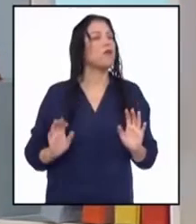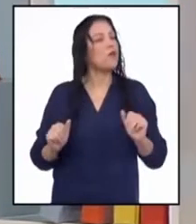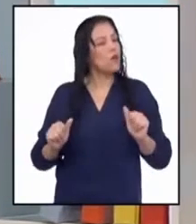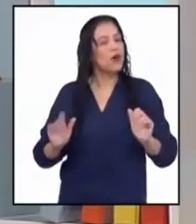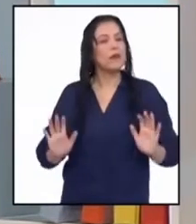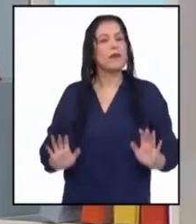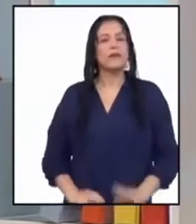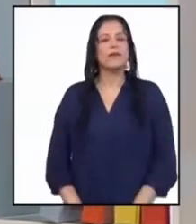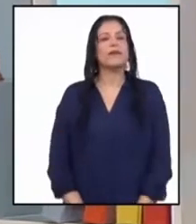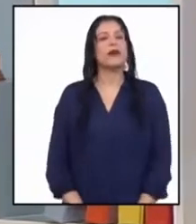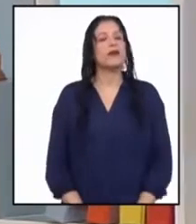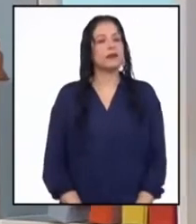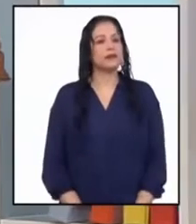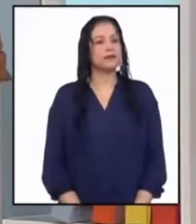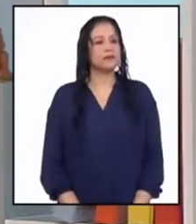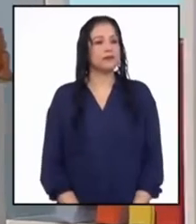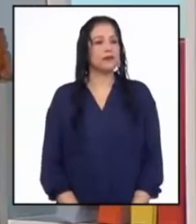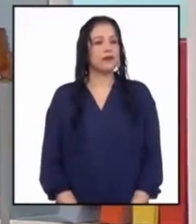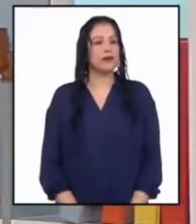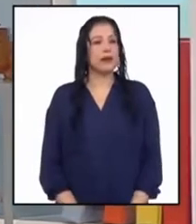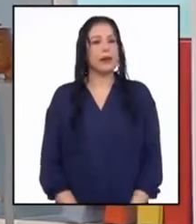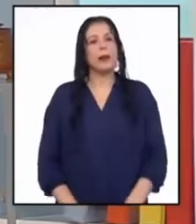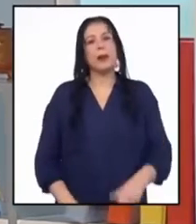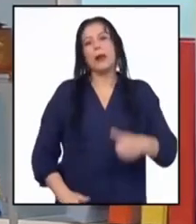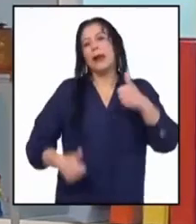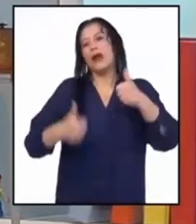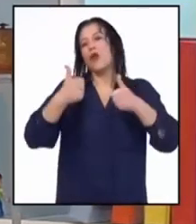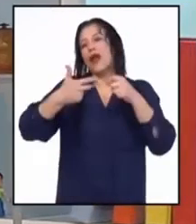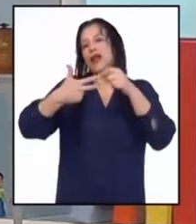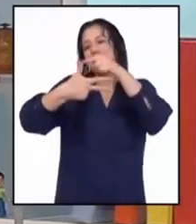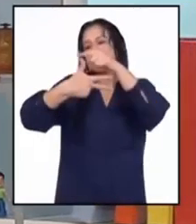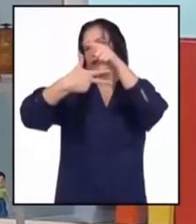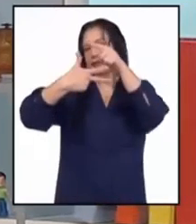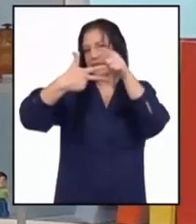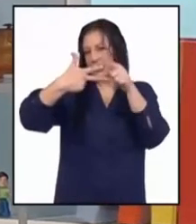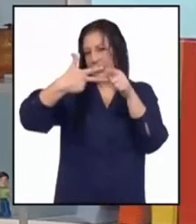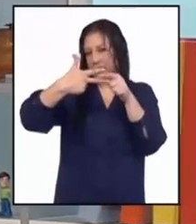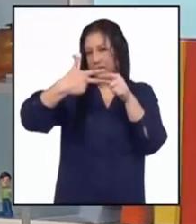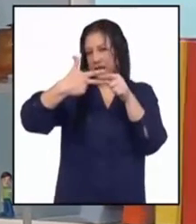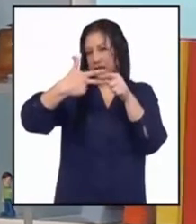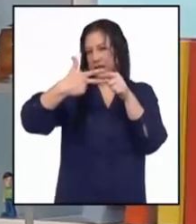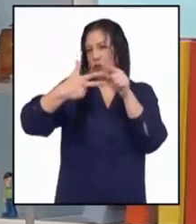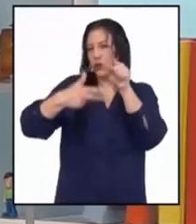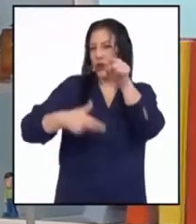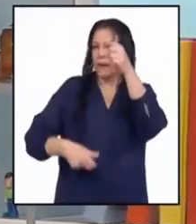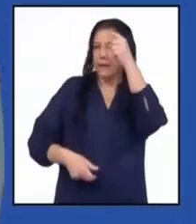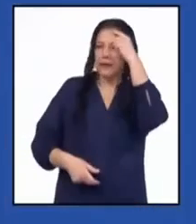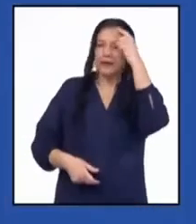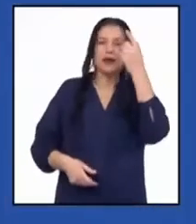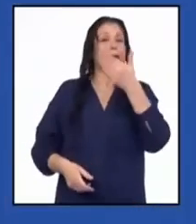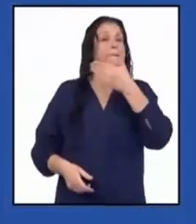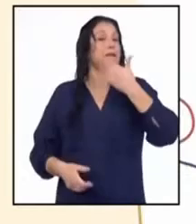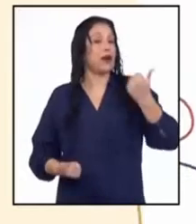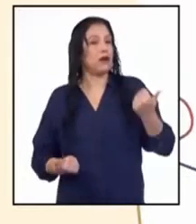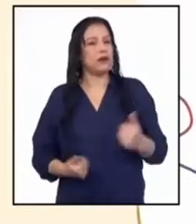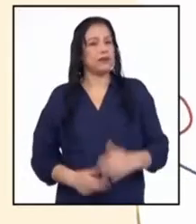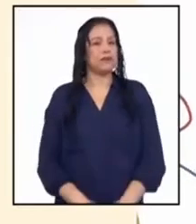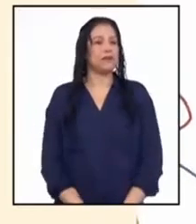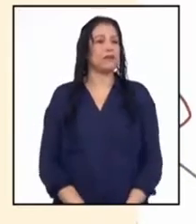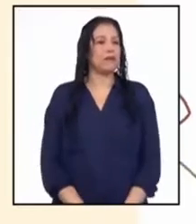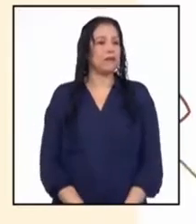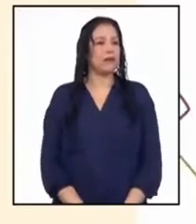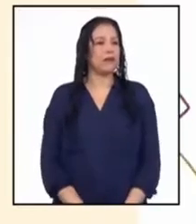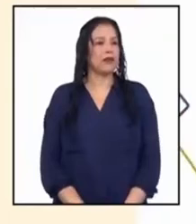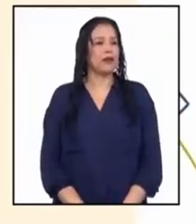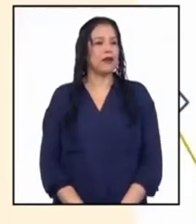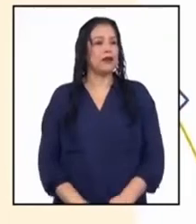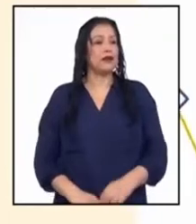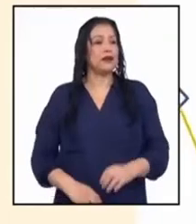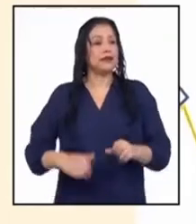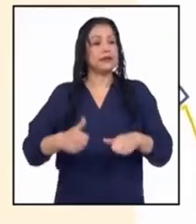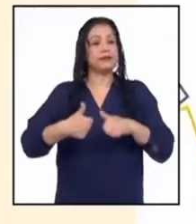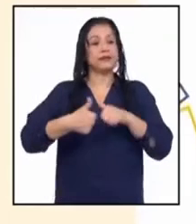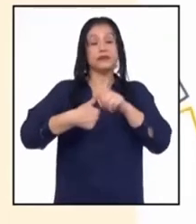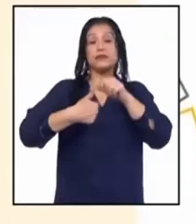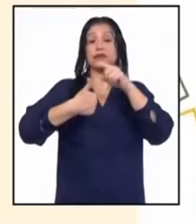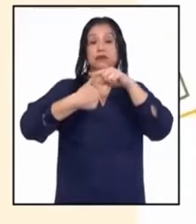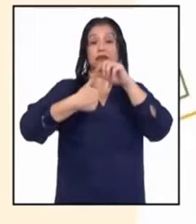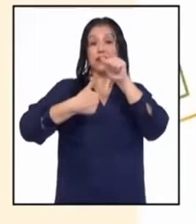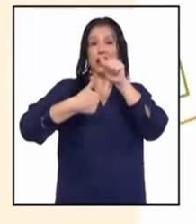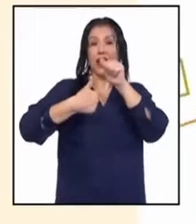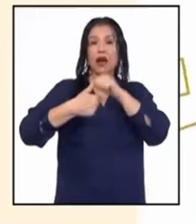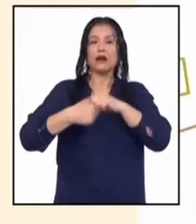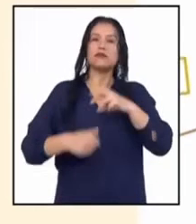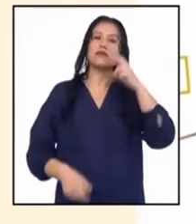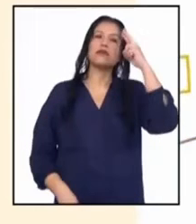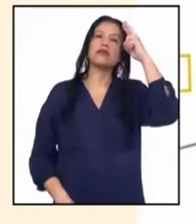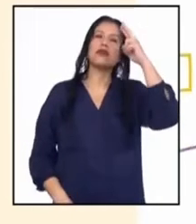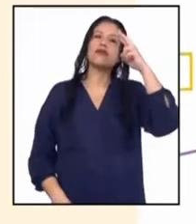Excelente. A ver, ¿cuál de esas 3 opciones sería la más adecuada? Veamos. A. Reflexiones